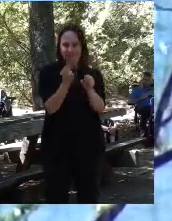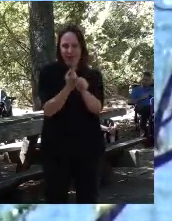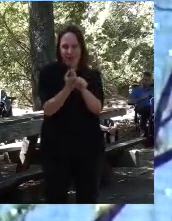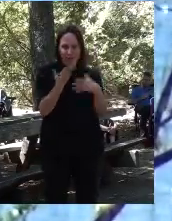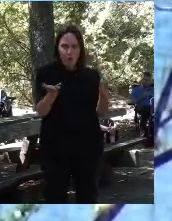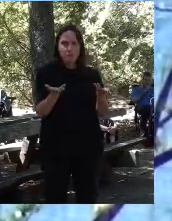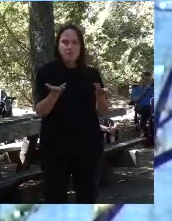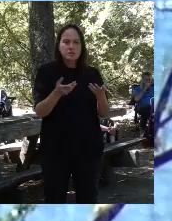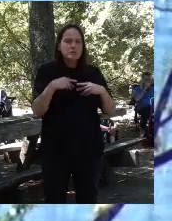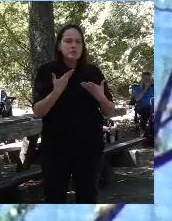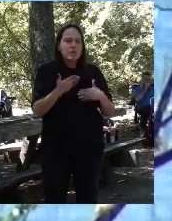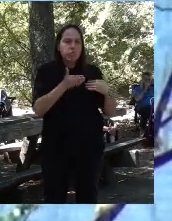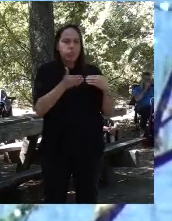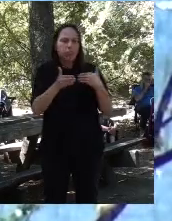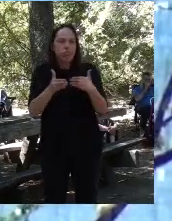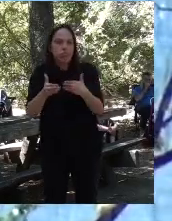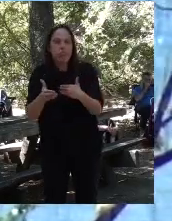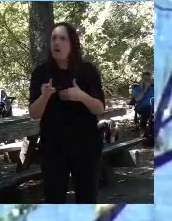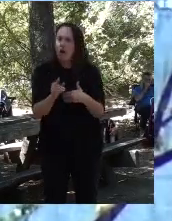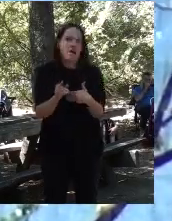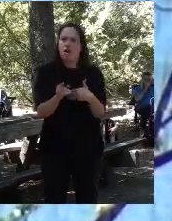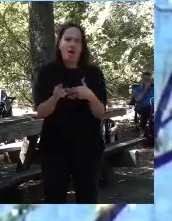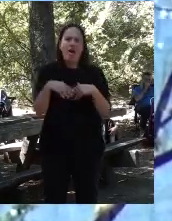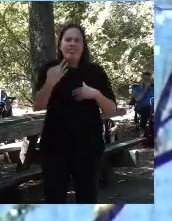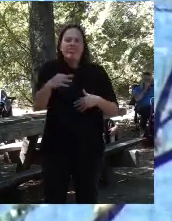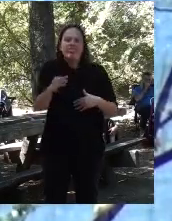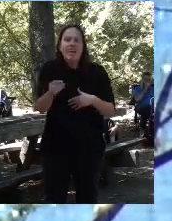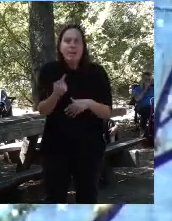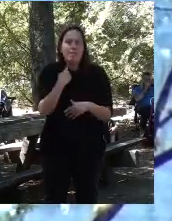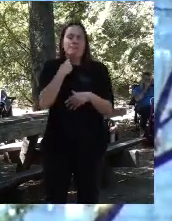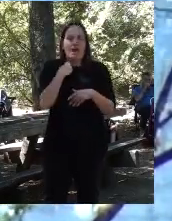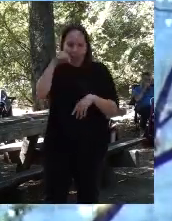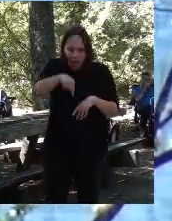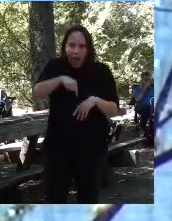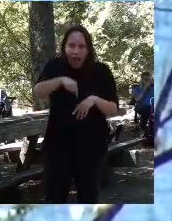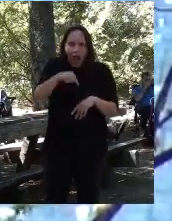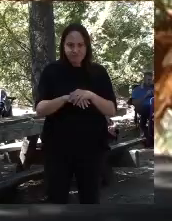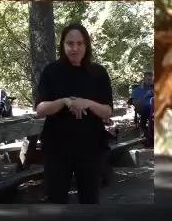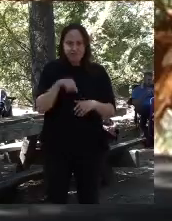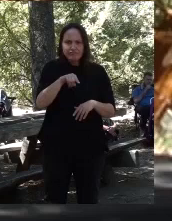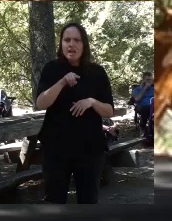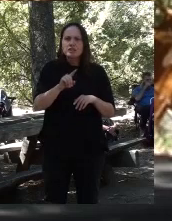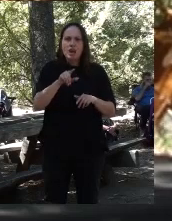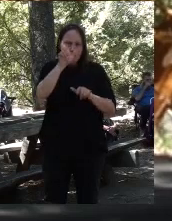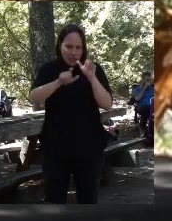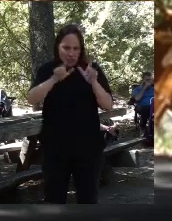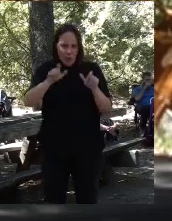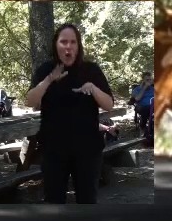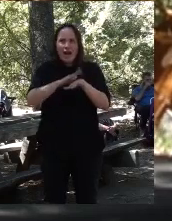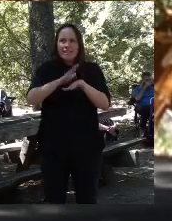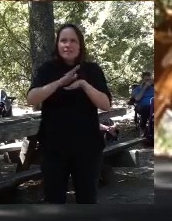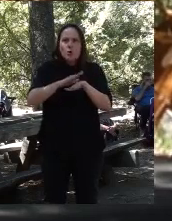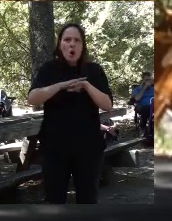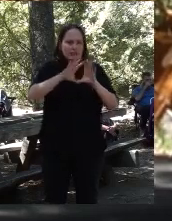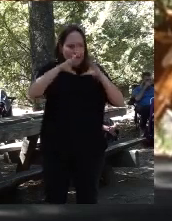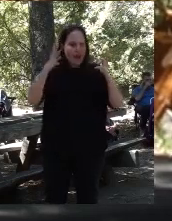puede postergar y tiene que ser una prioridad en la agenda política internacional. Tienen que entender como que